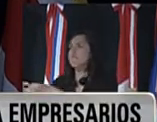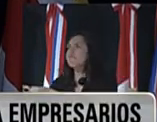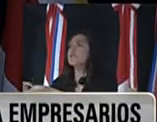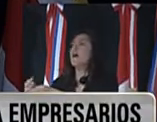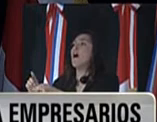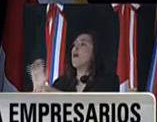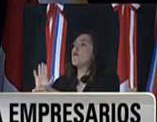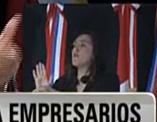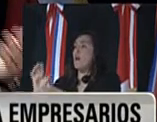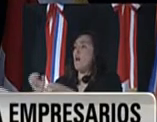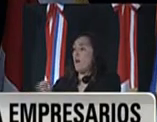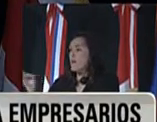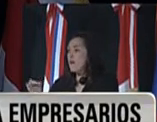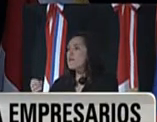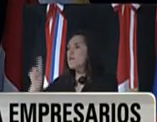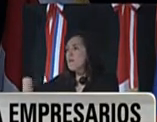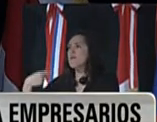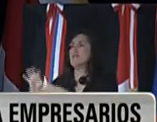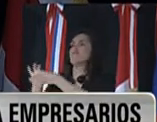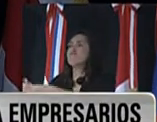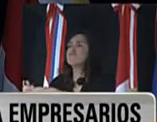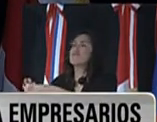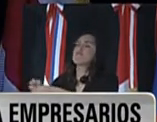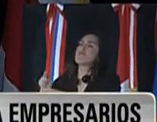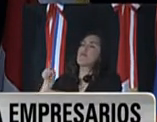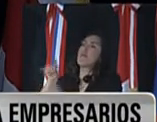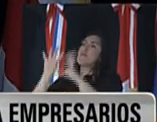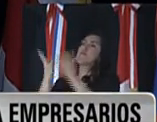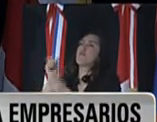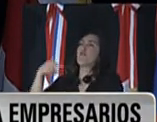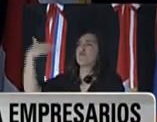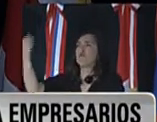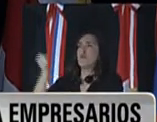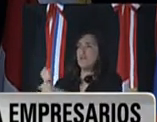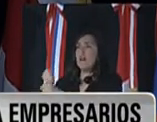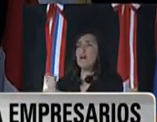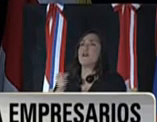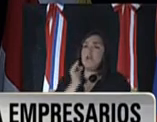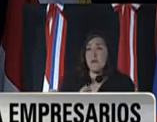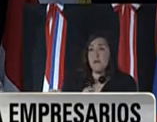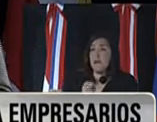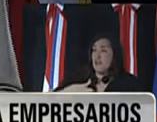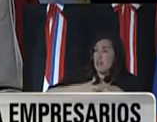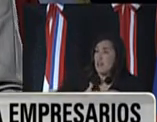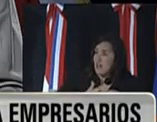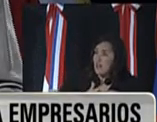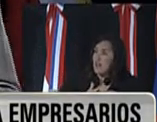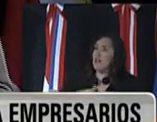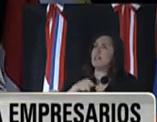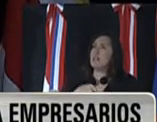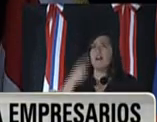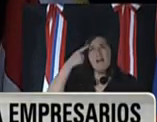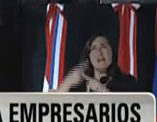mundo del trabajo, como hemos recuperado en nuestra provincia del país, las escuelas técnicas, lo que fueron en su momento las